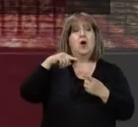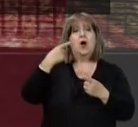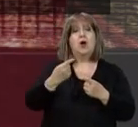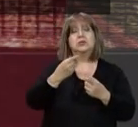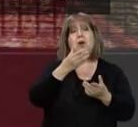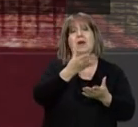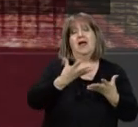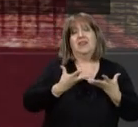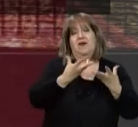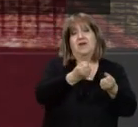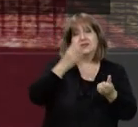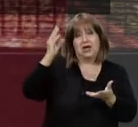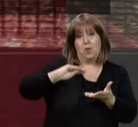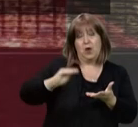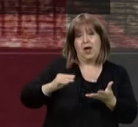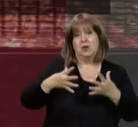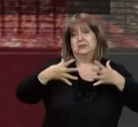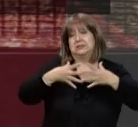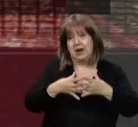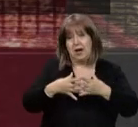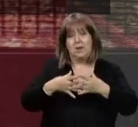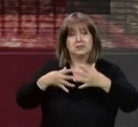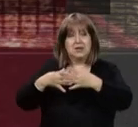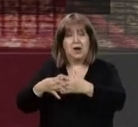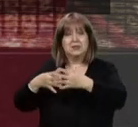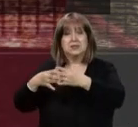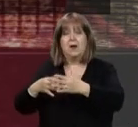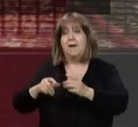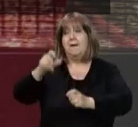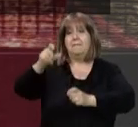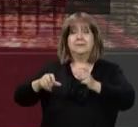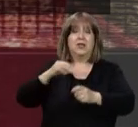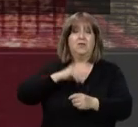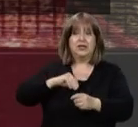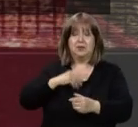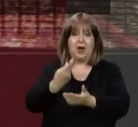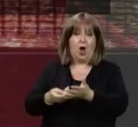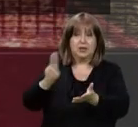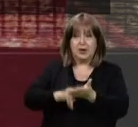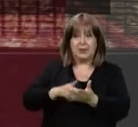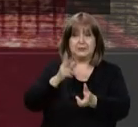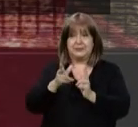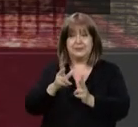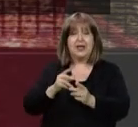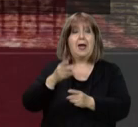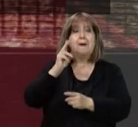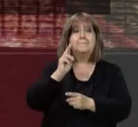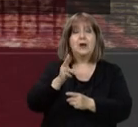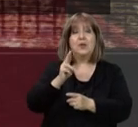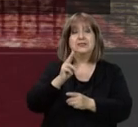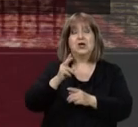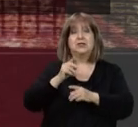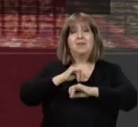Entorpecimientos por parte de la defensa, revictimización de las víctimas y prohibición a